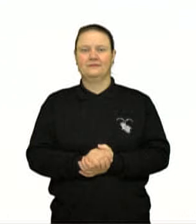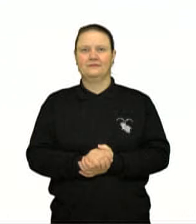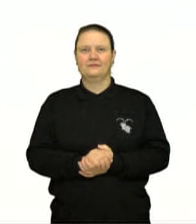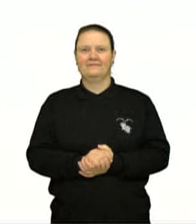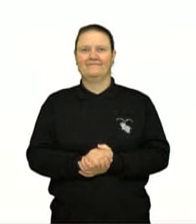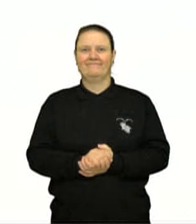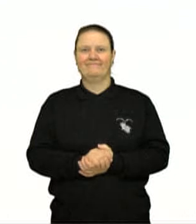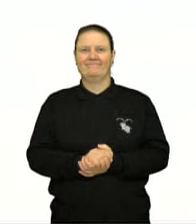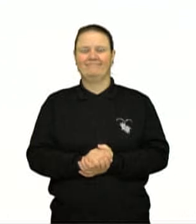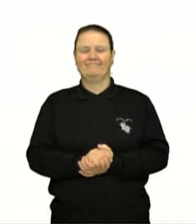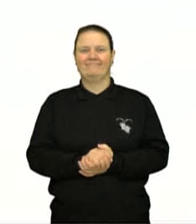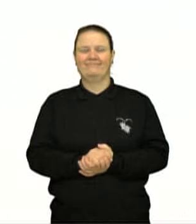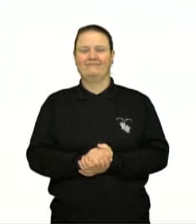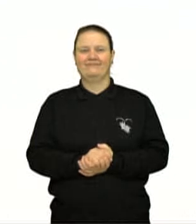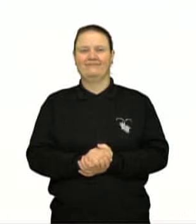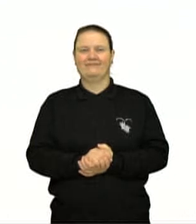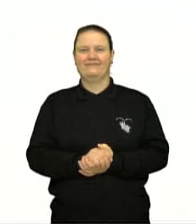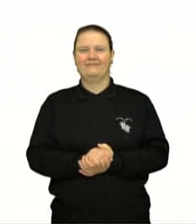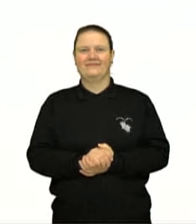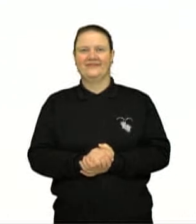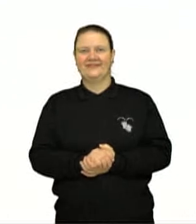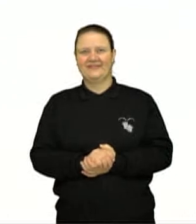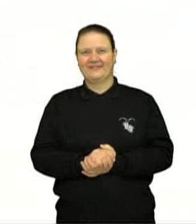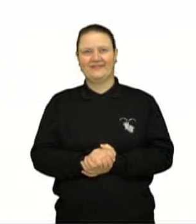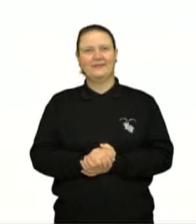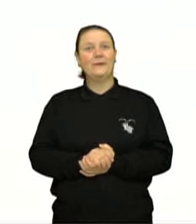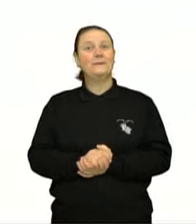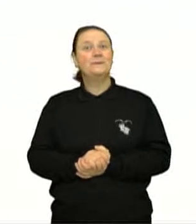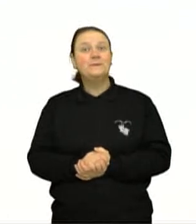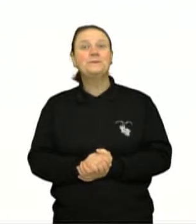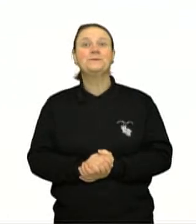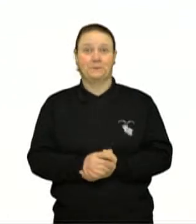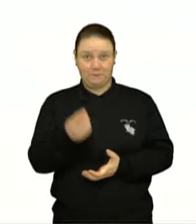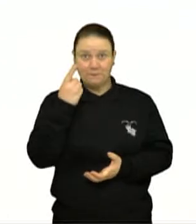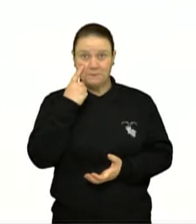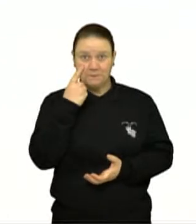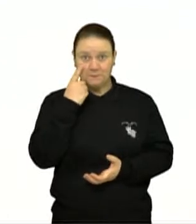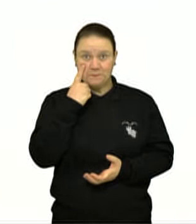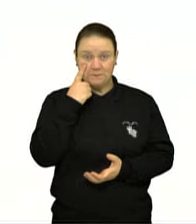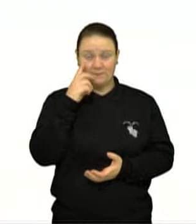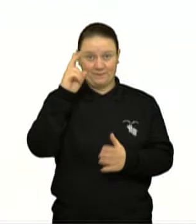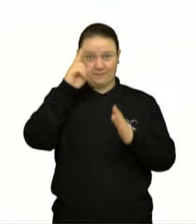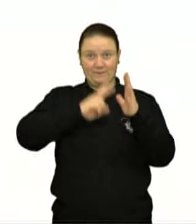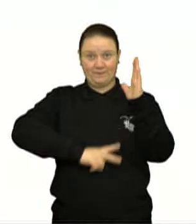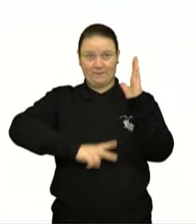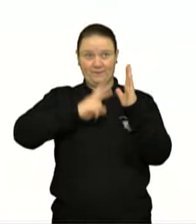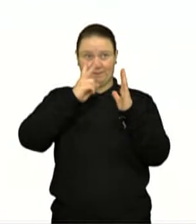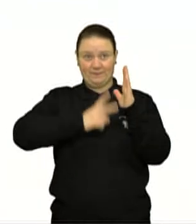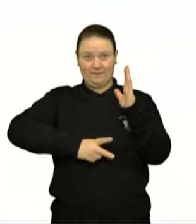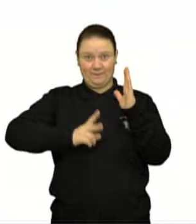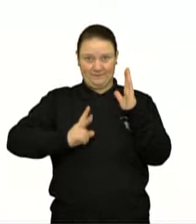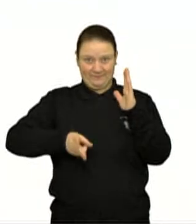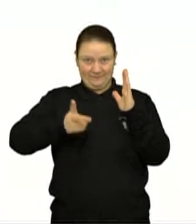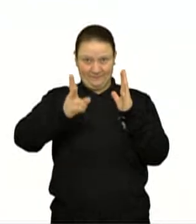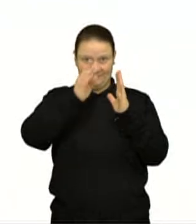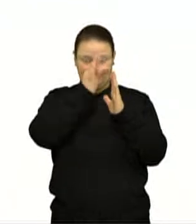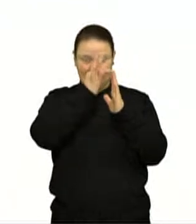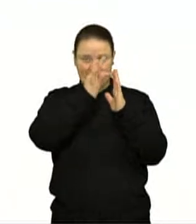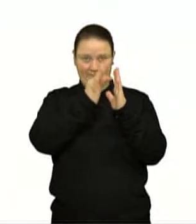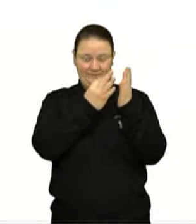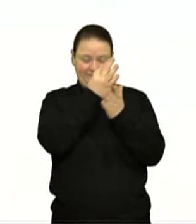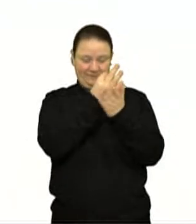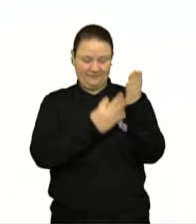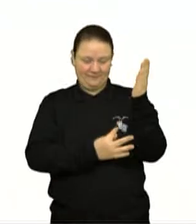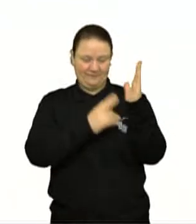el deporte, ya que es su gran pasión. Vamos a seguir la lectura. Cada domingo